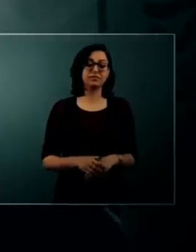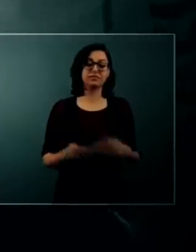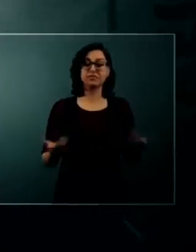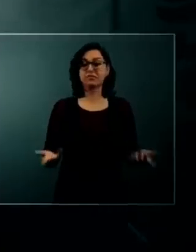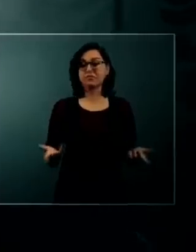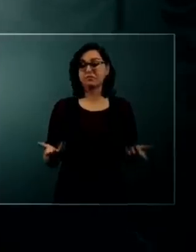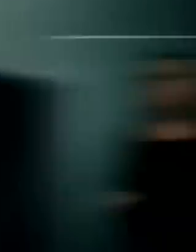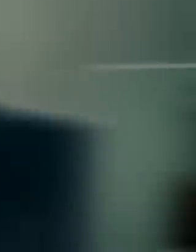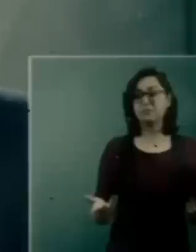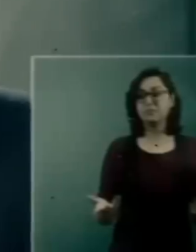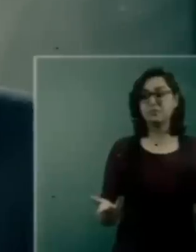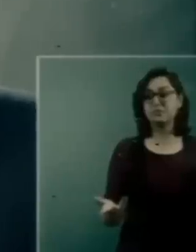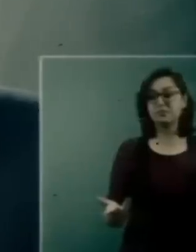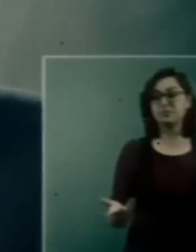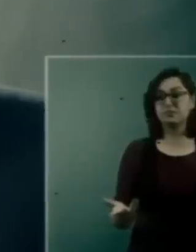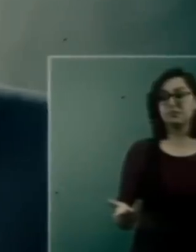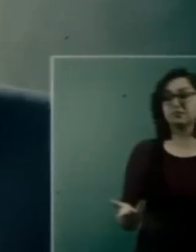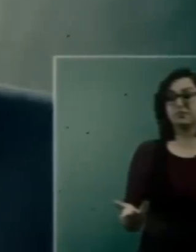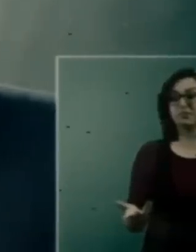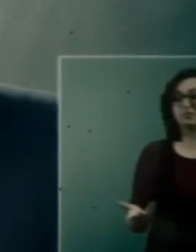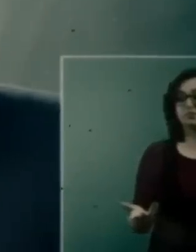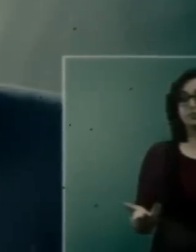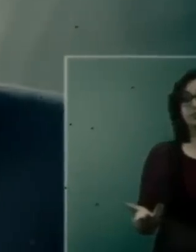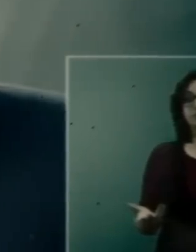del erario.